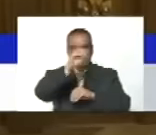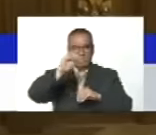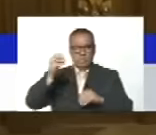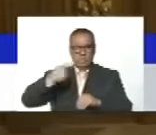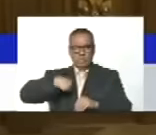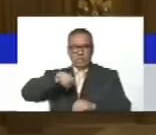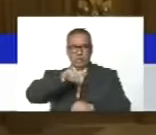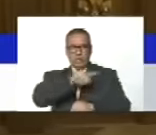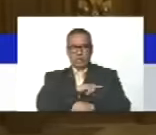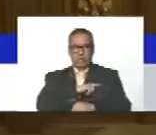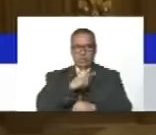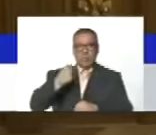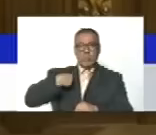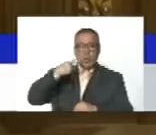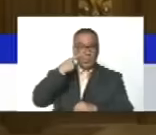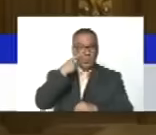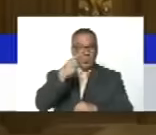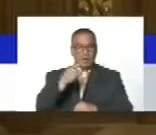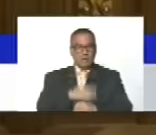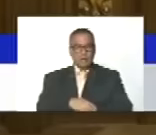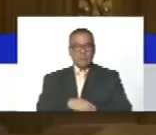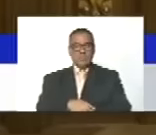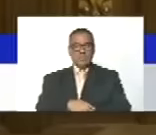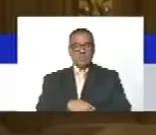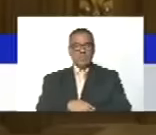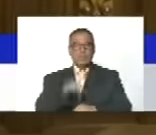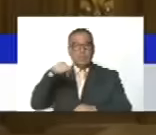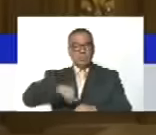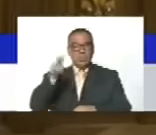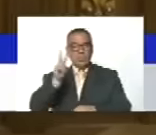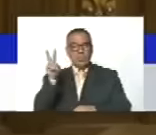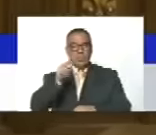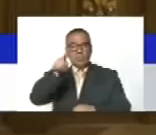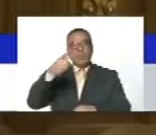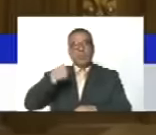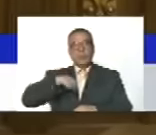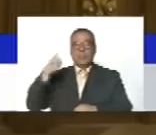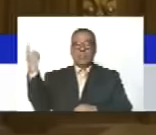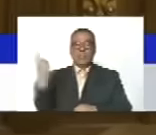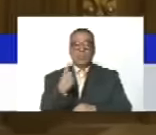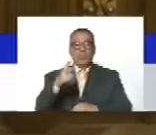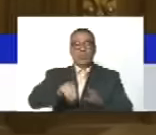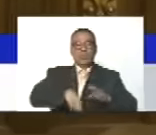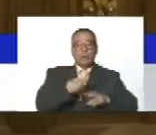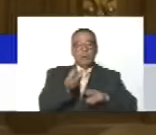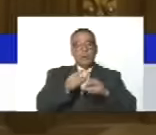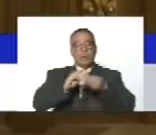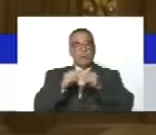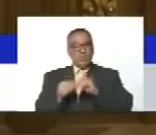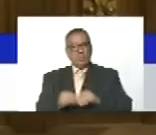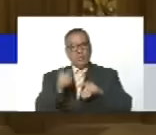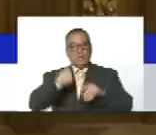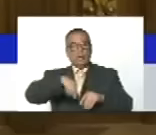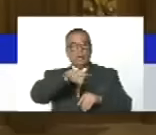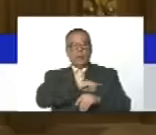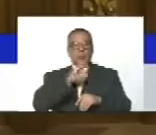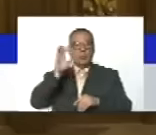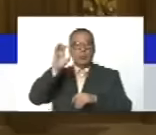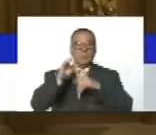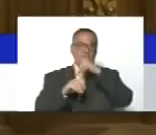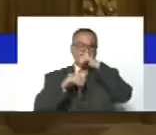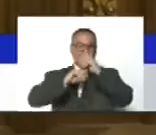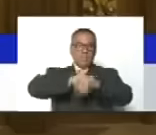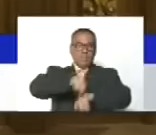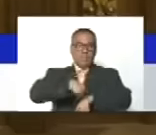que nosotros hemos visto que Venezuela debe traer, lo que se puede adaptar a nuestro país.